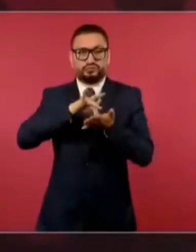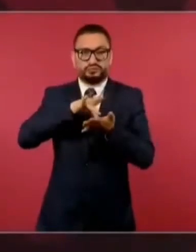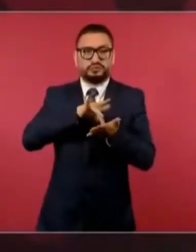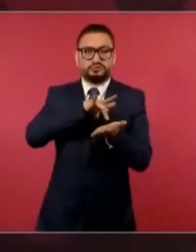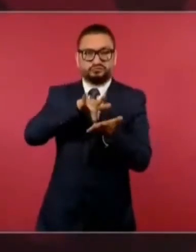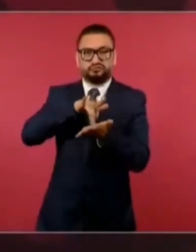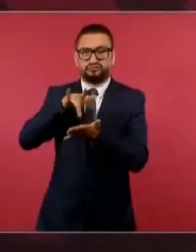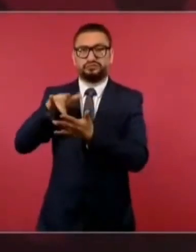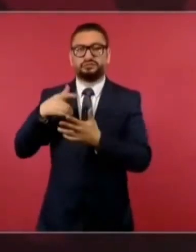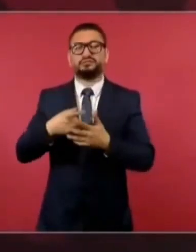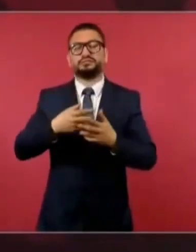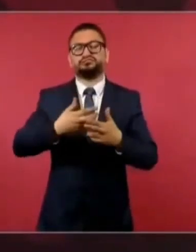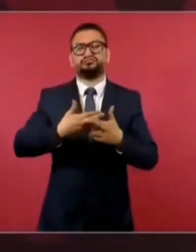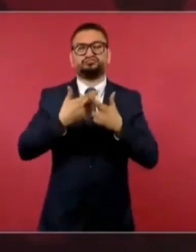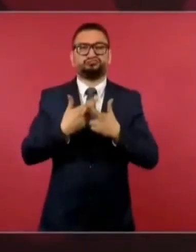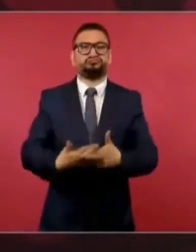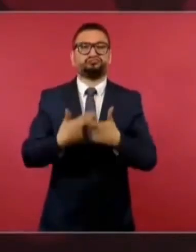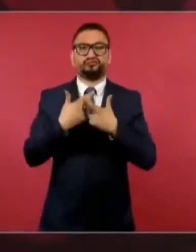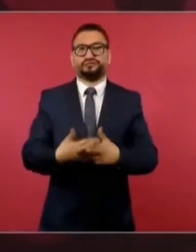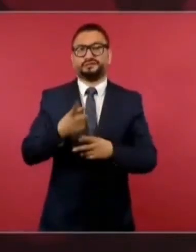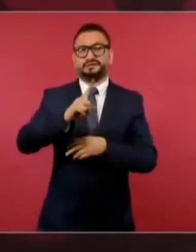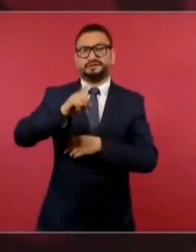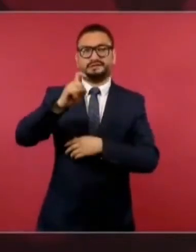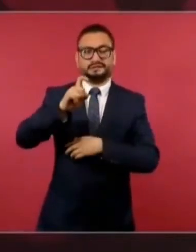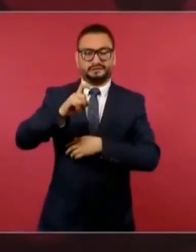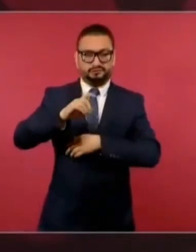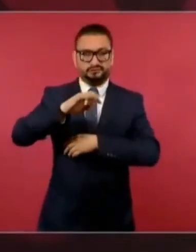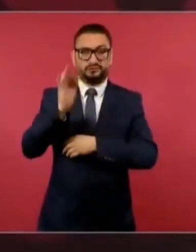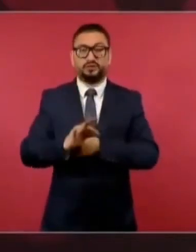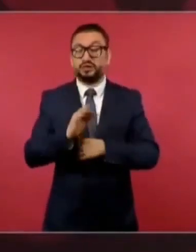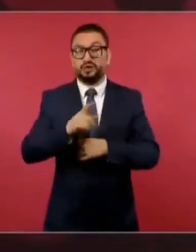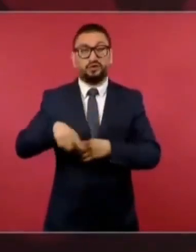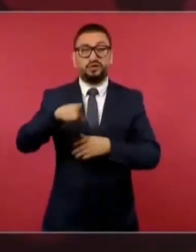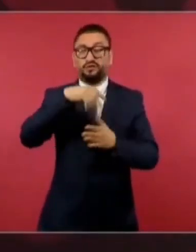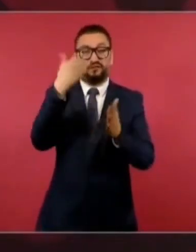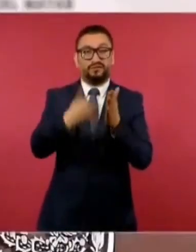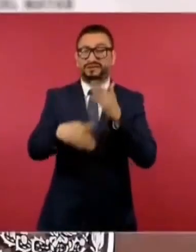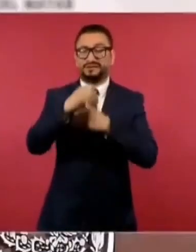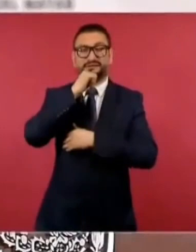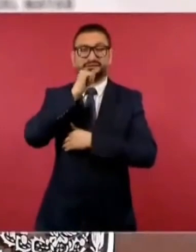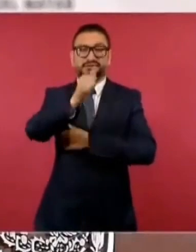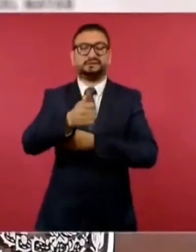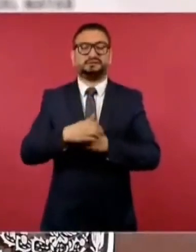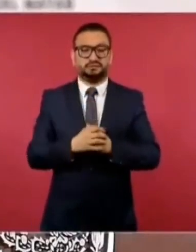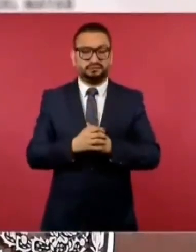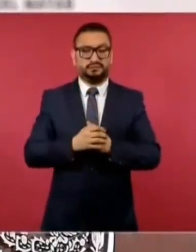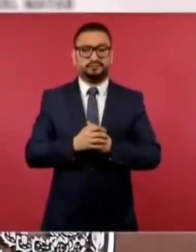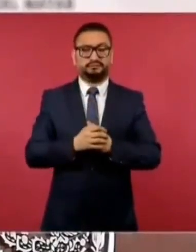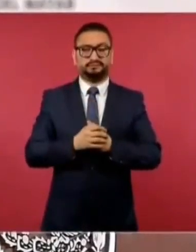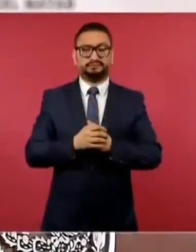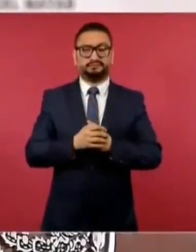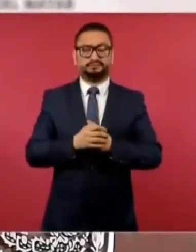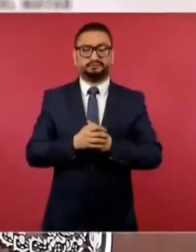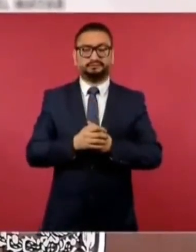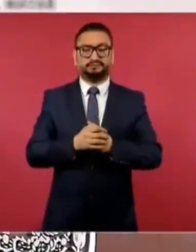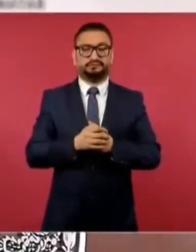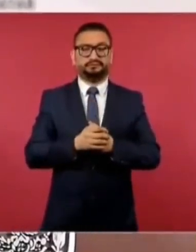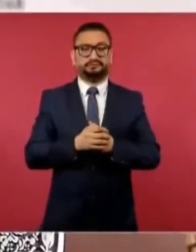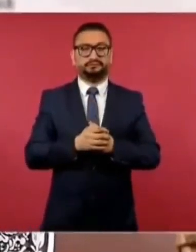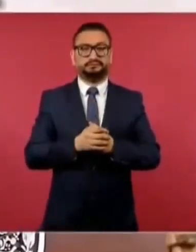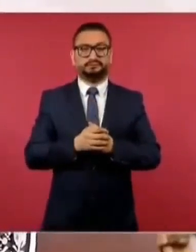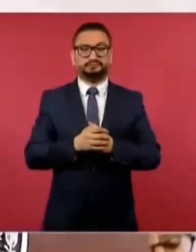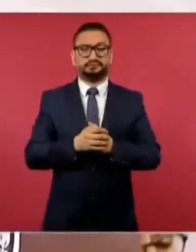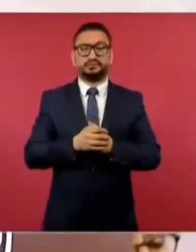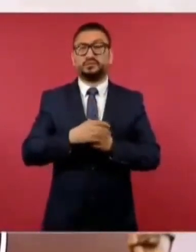100, no va a faltar un medicamento, no es el llamado